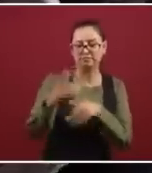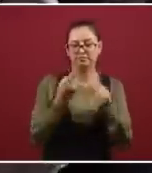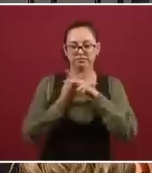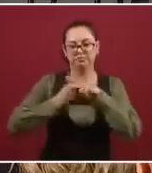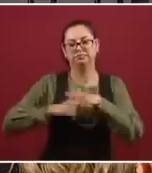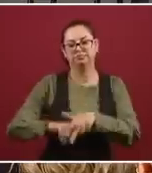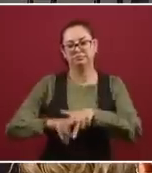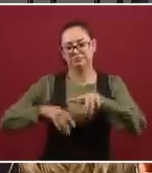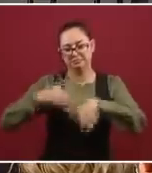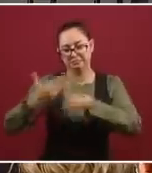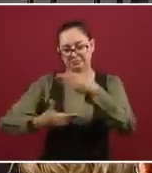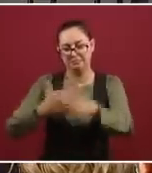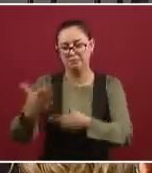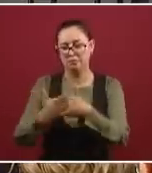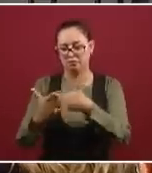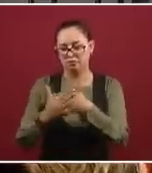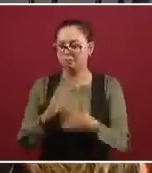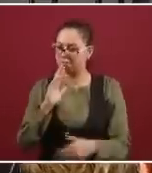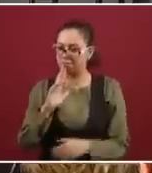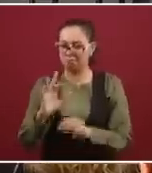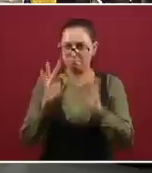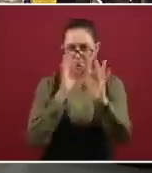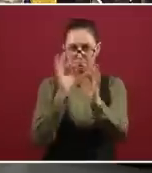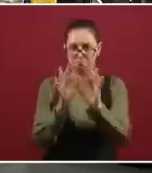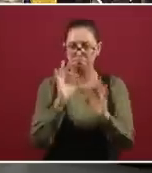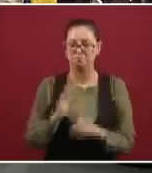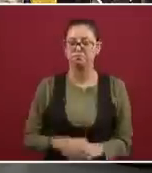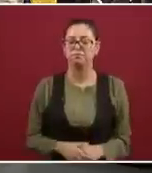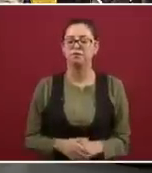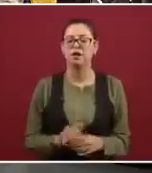tener resultados pronto. Muchas gracias.